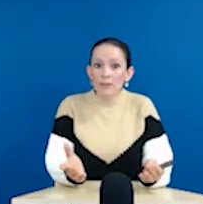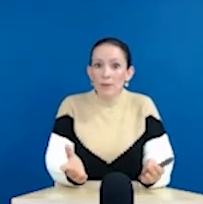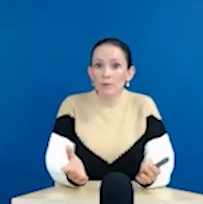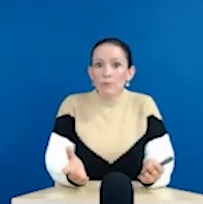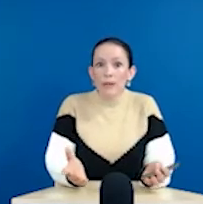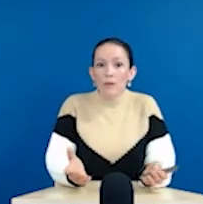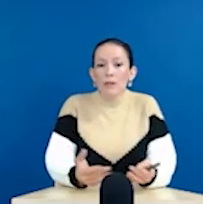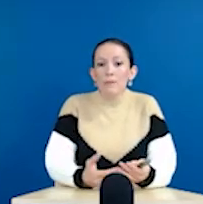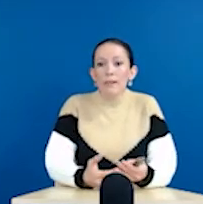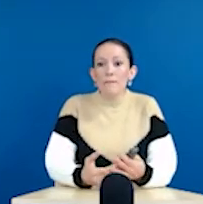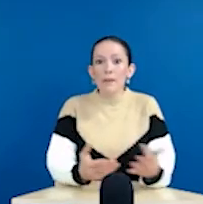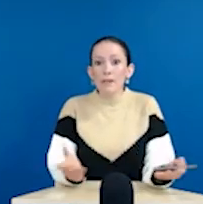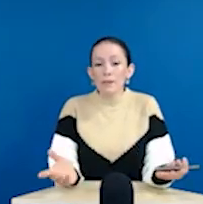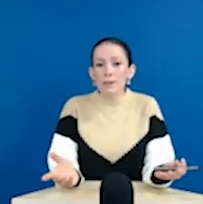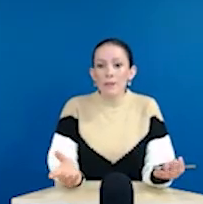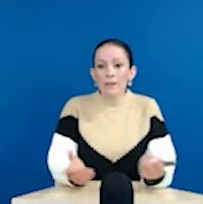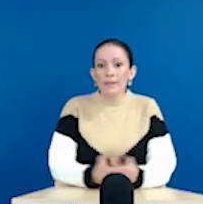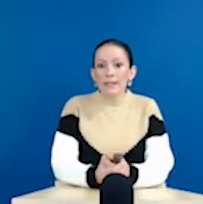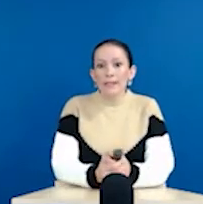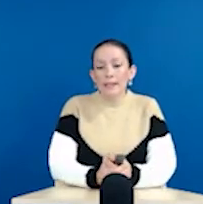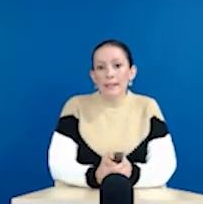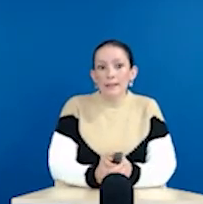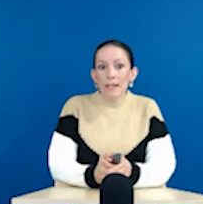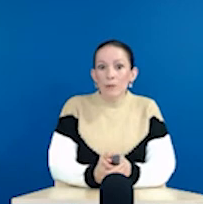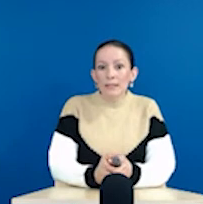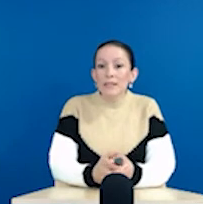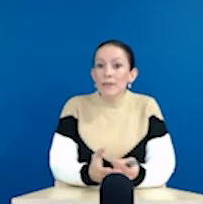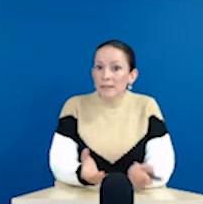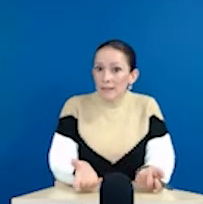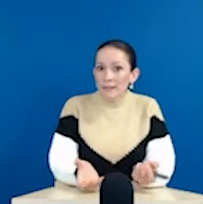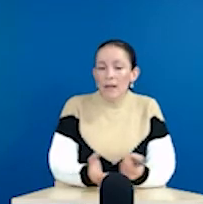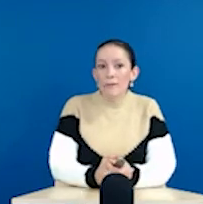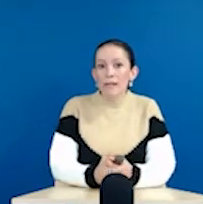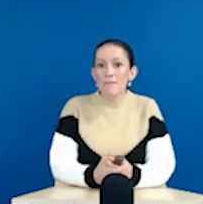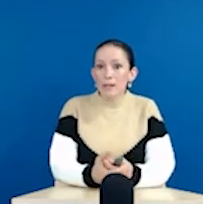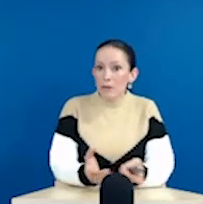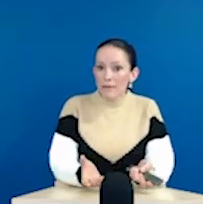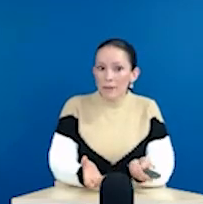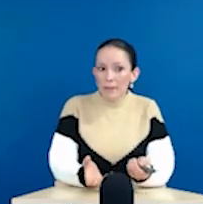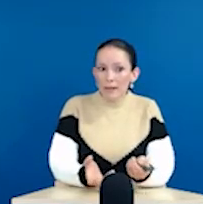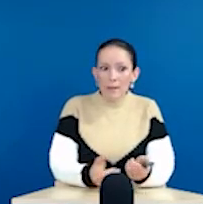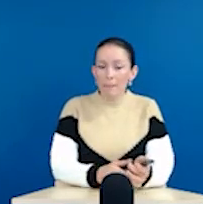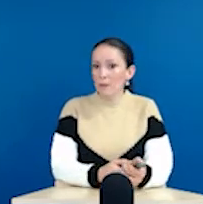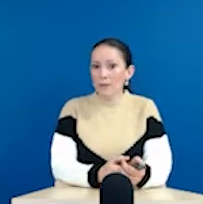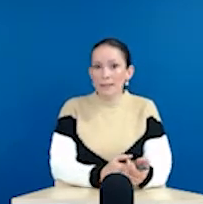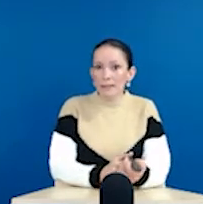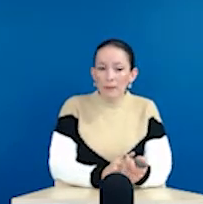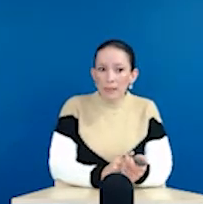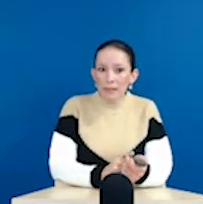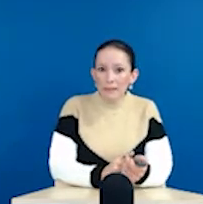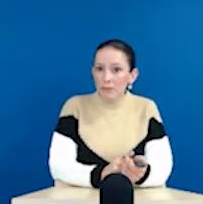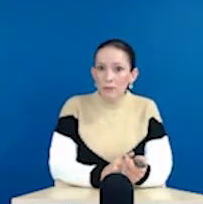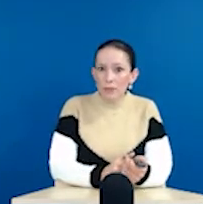salud, estamos acostumbrados a vivir en medio de cosas difíciles, a vivir en medio de la enfermedad, pero